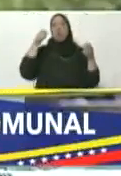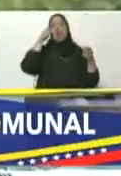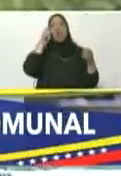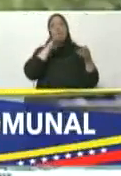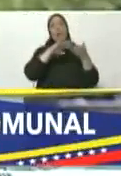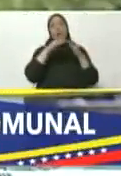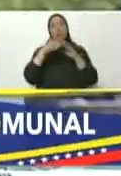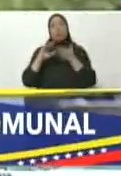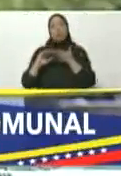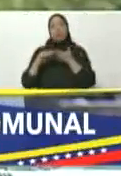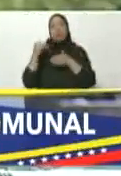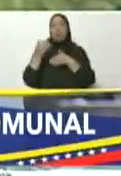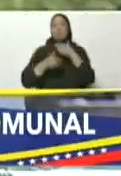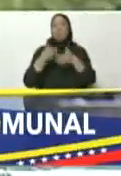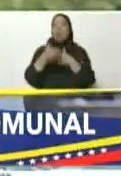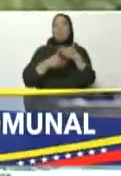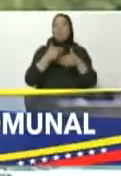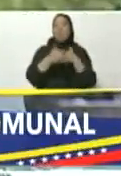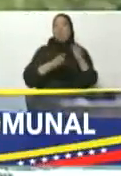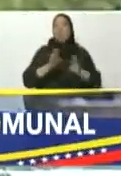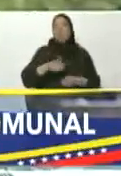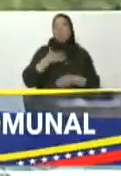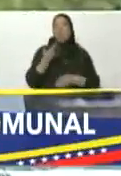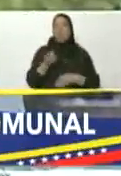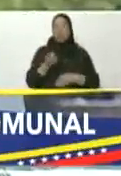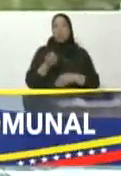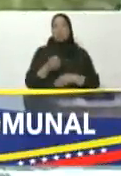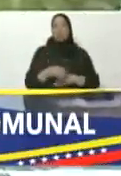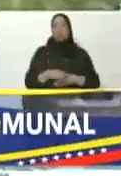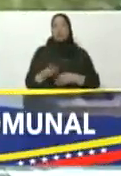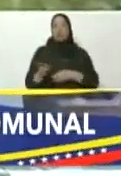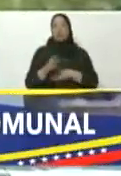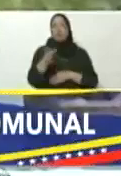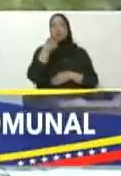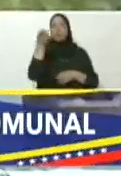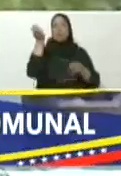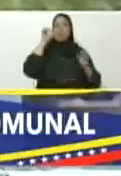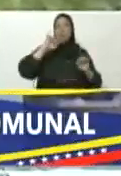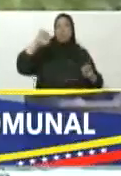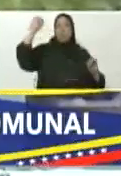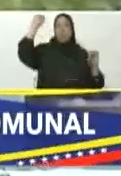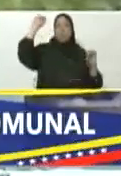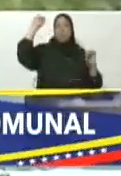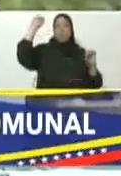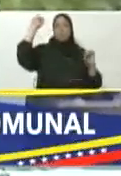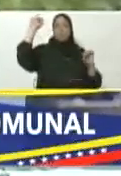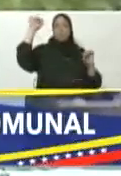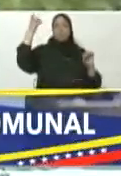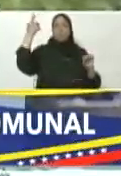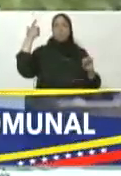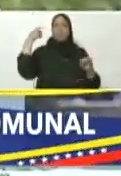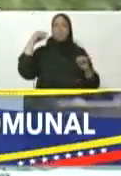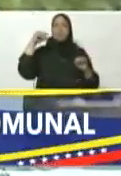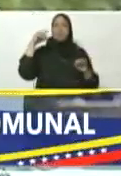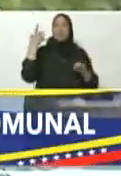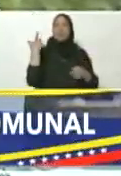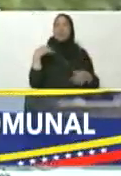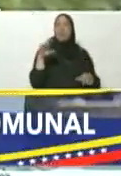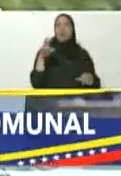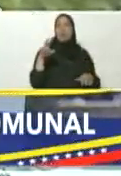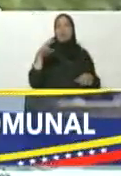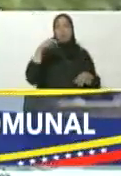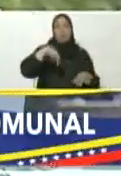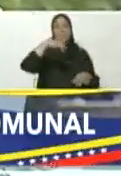comuna! ¡A paso de vencedores! ¡Por el socialismo se llama la comuna! No es simple paso de